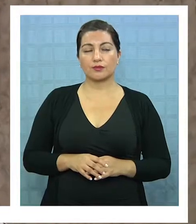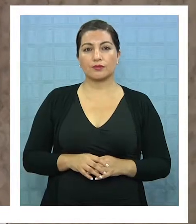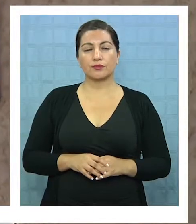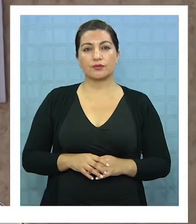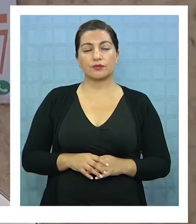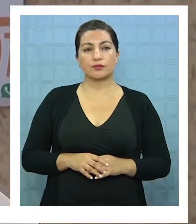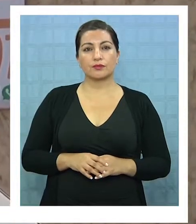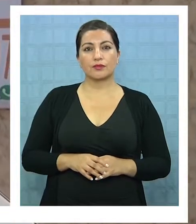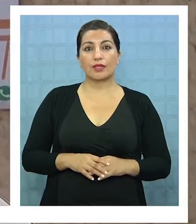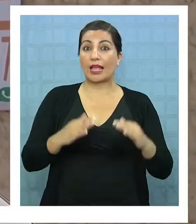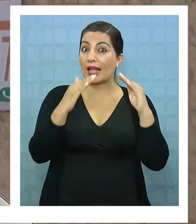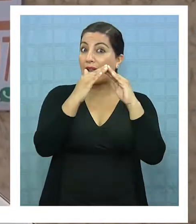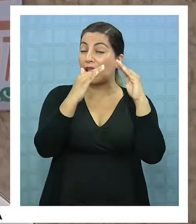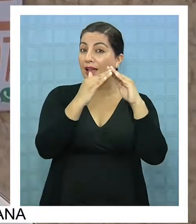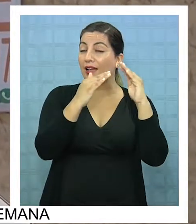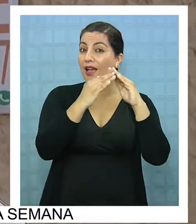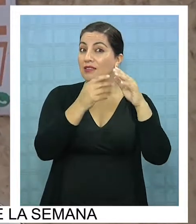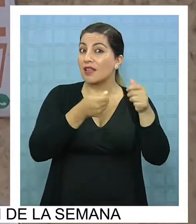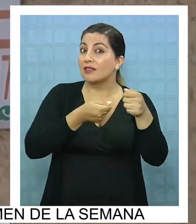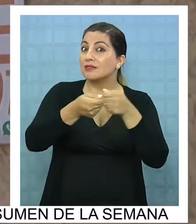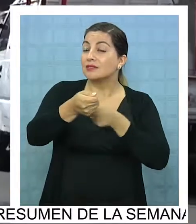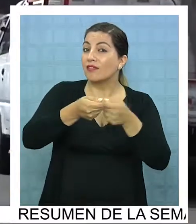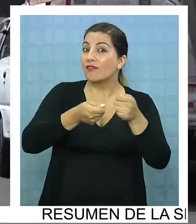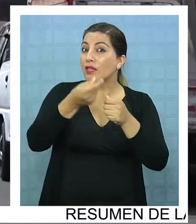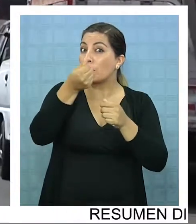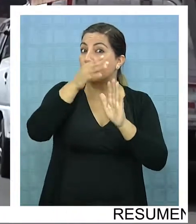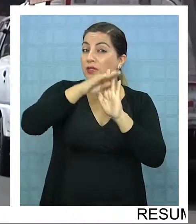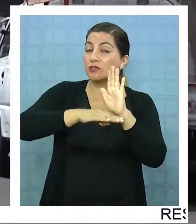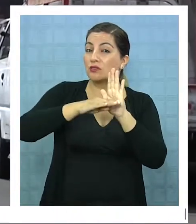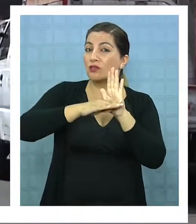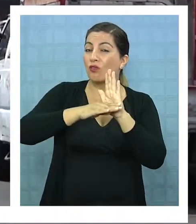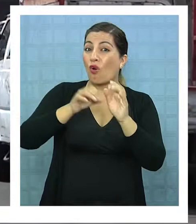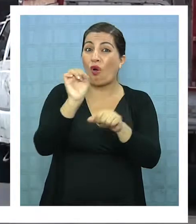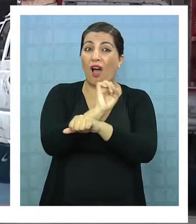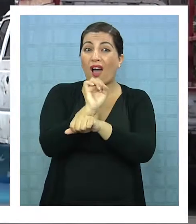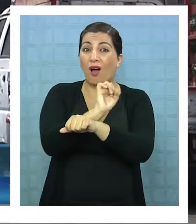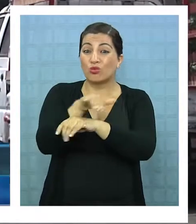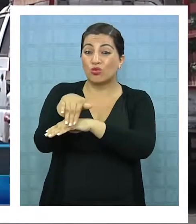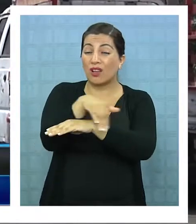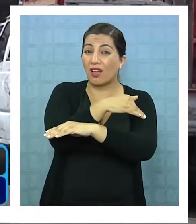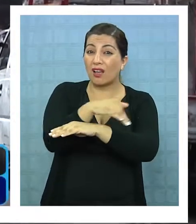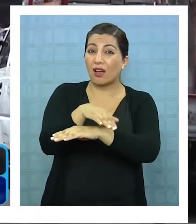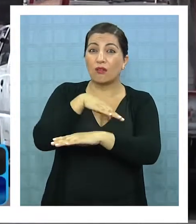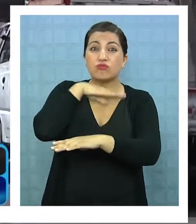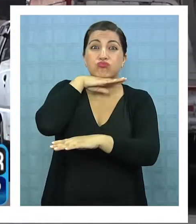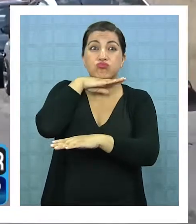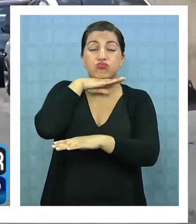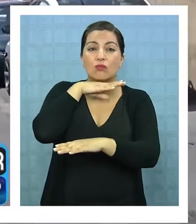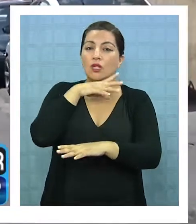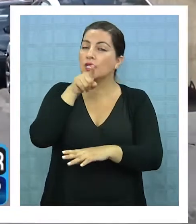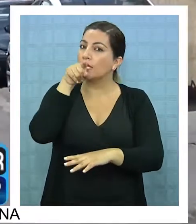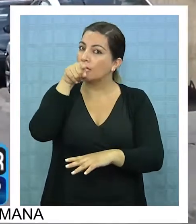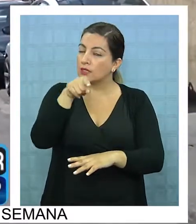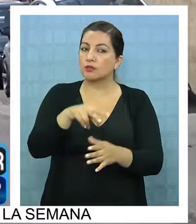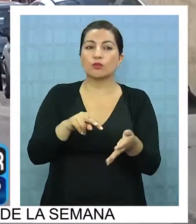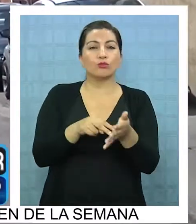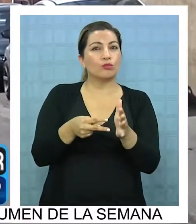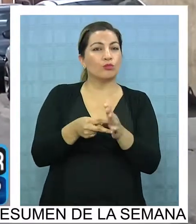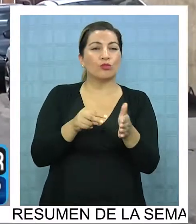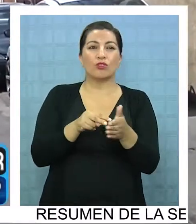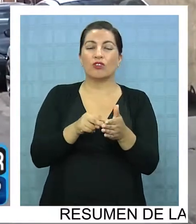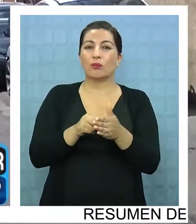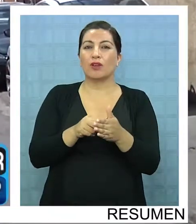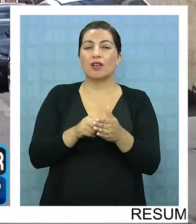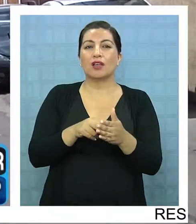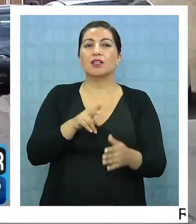La oferta de casas en venta y la saturación de vehículos en las calles y pasajes son una nueva cara del denominado sector